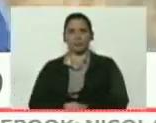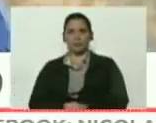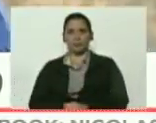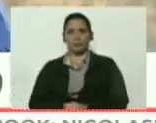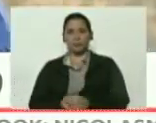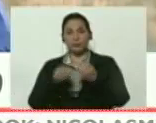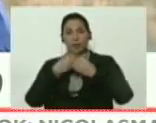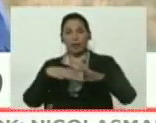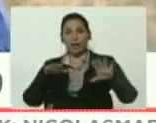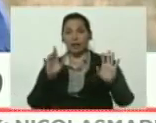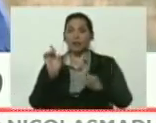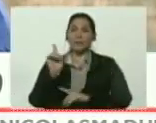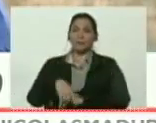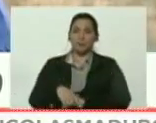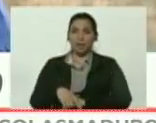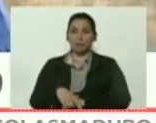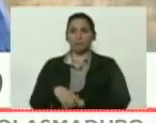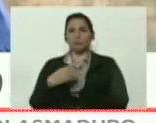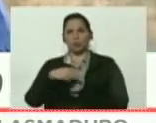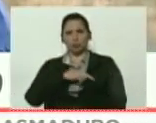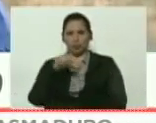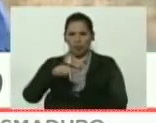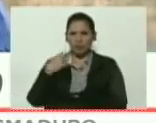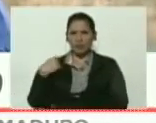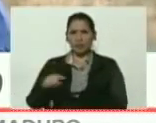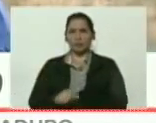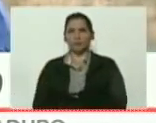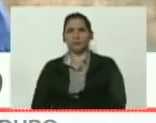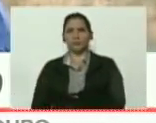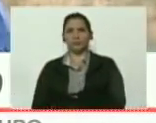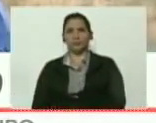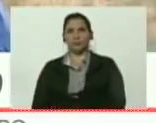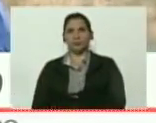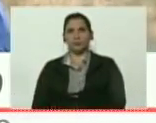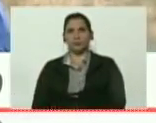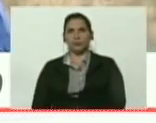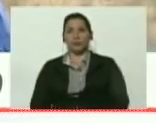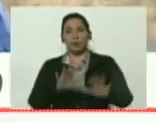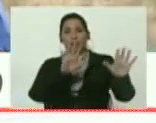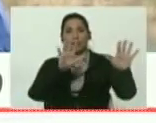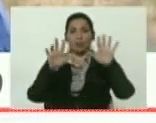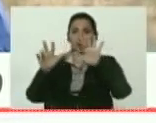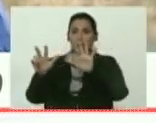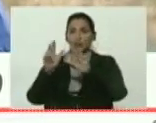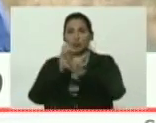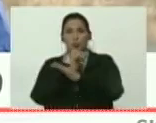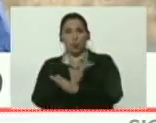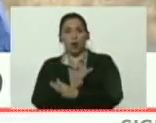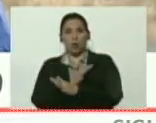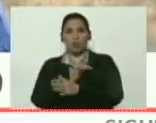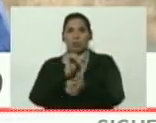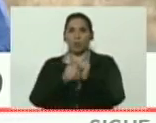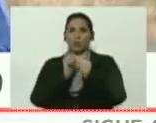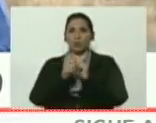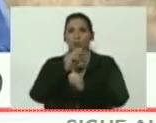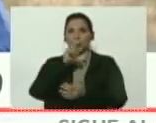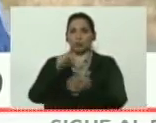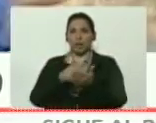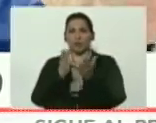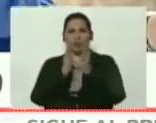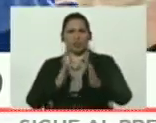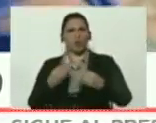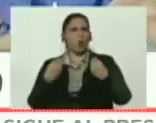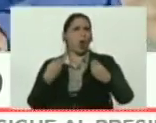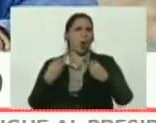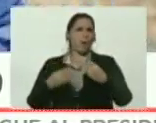Bueno, Pedro, también por aquí tenemos los 18 Juegos Deportivos Nacionales Estudiantiles. ¿Cómo van